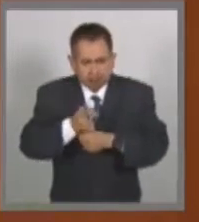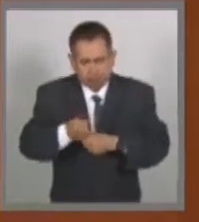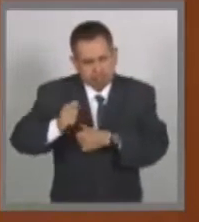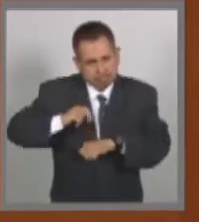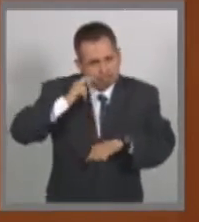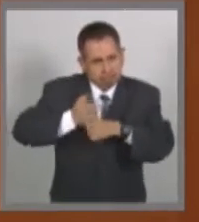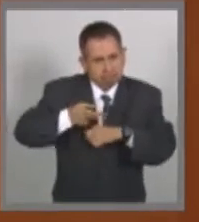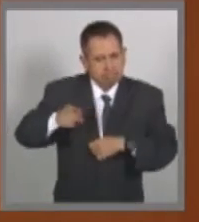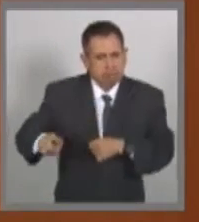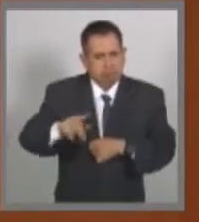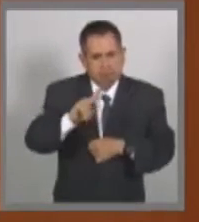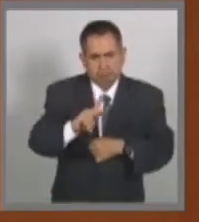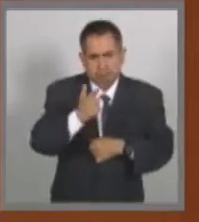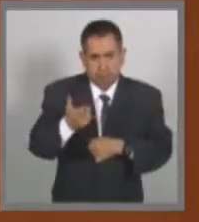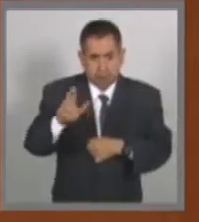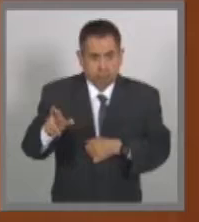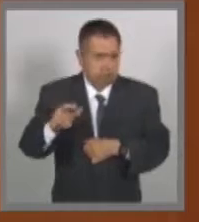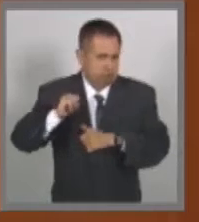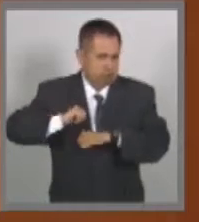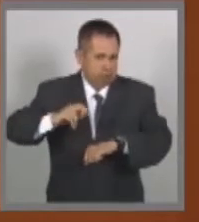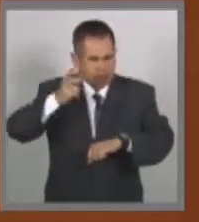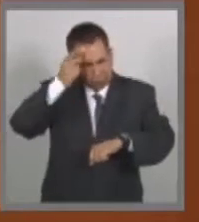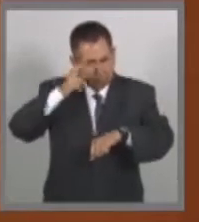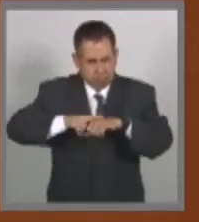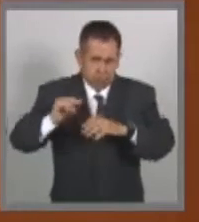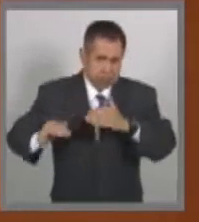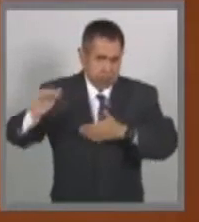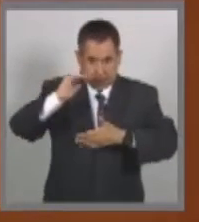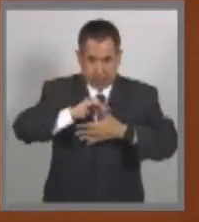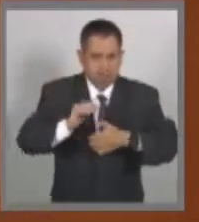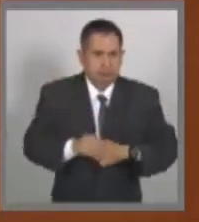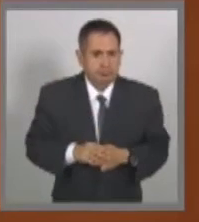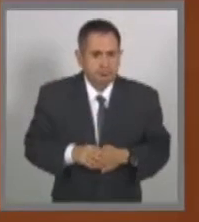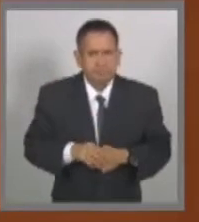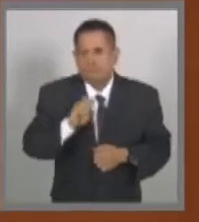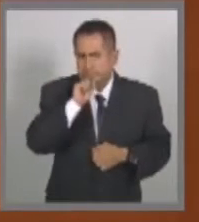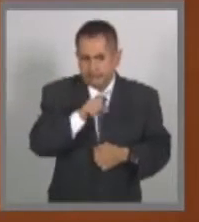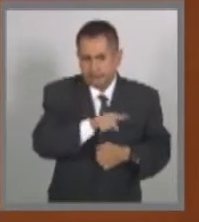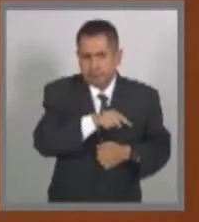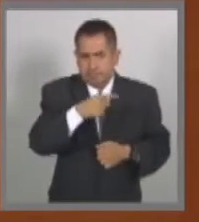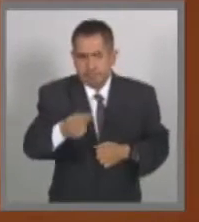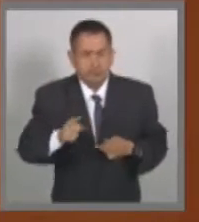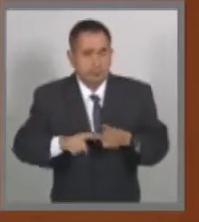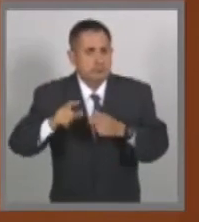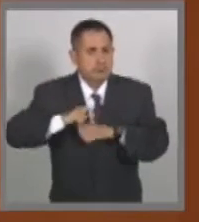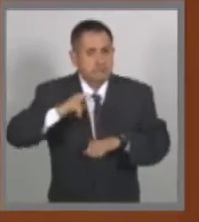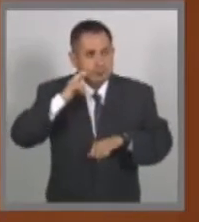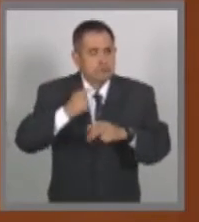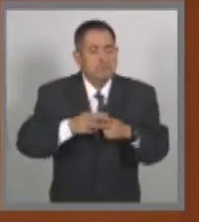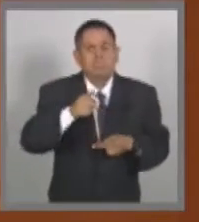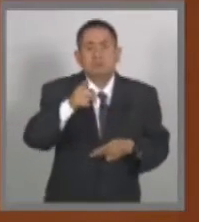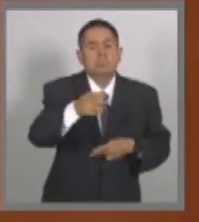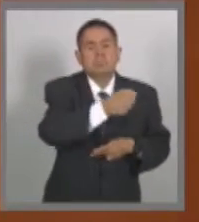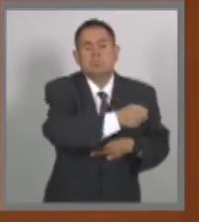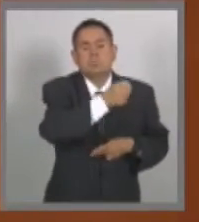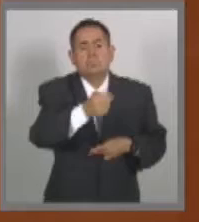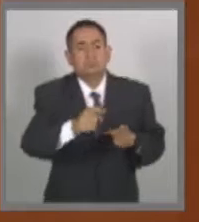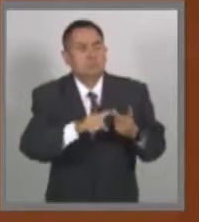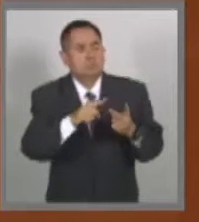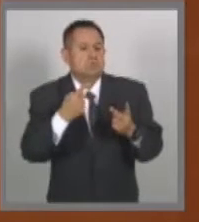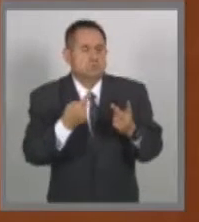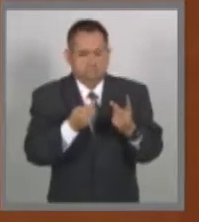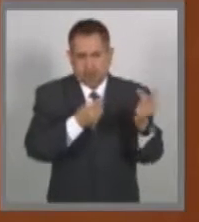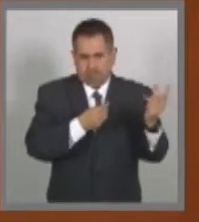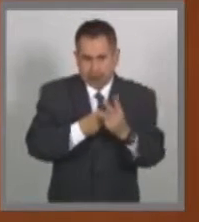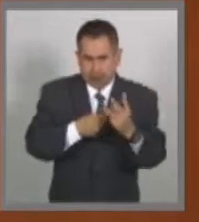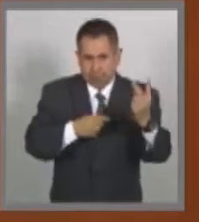Procuraduría General de la República, entre otros cargos. De igual forma, el titular del Ejecutivo nombró dentro